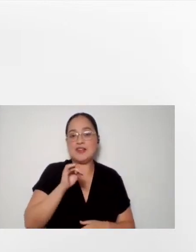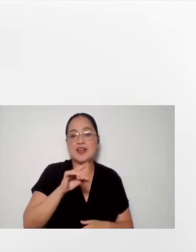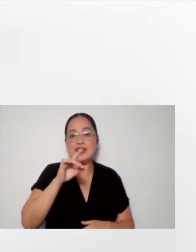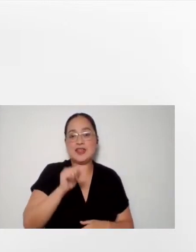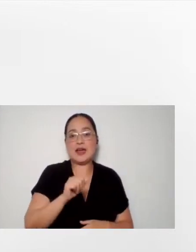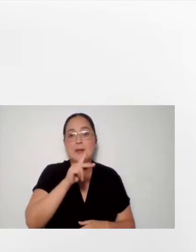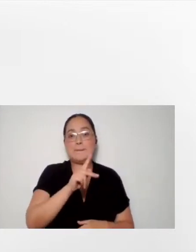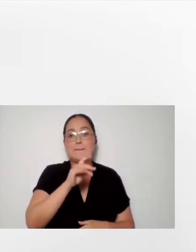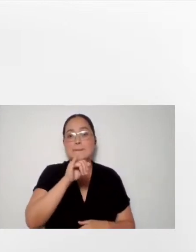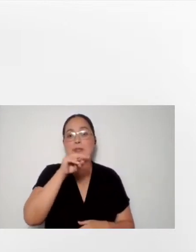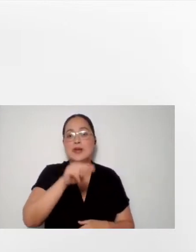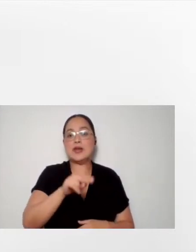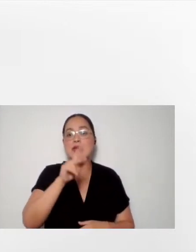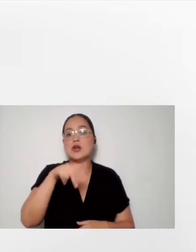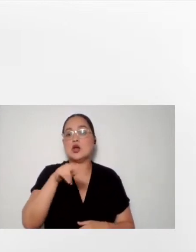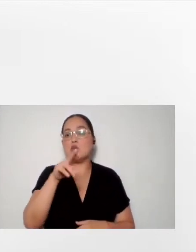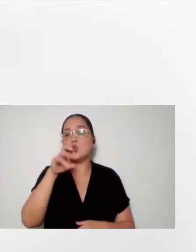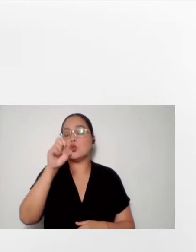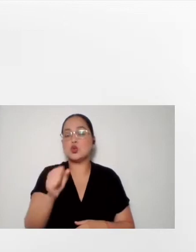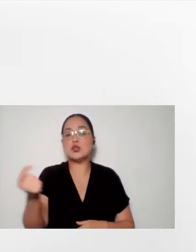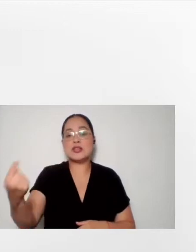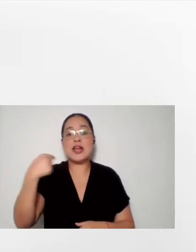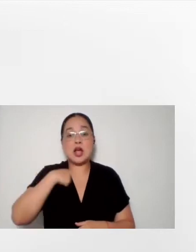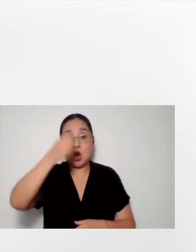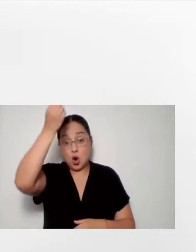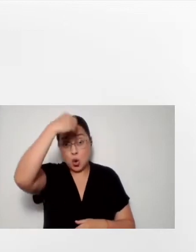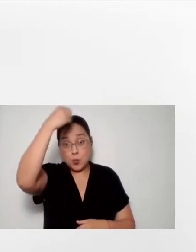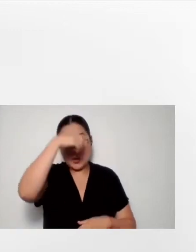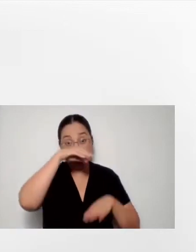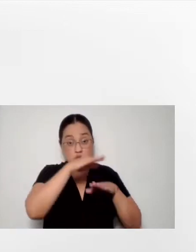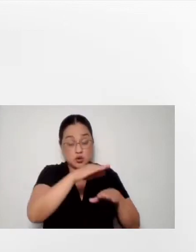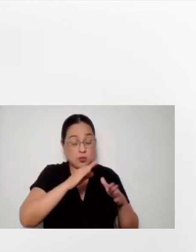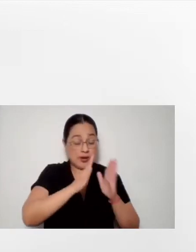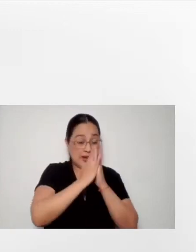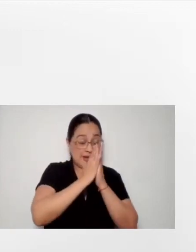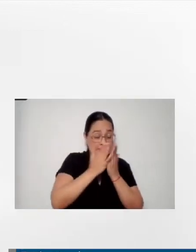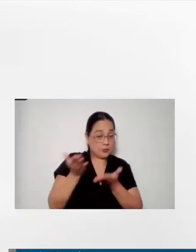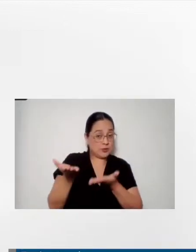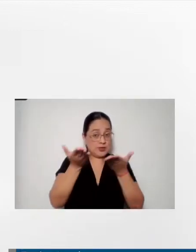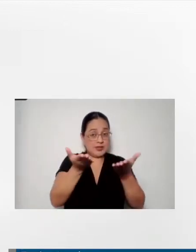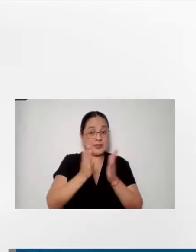¿gustas darnos tu opinión al respecto de las líneas jurisprudenciales, por favor?